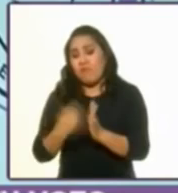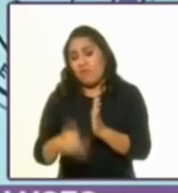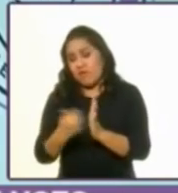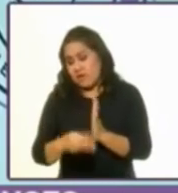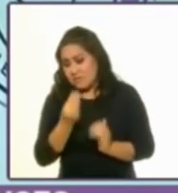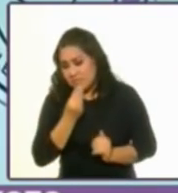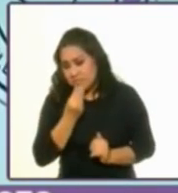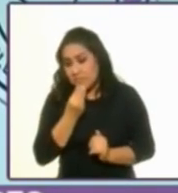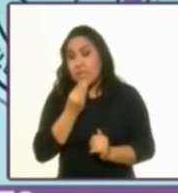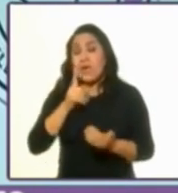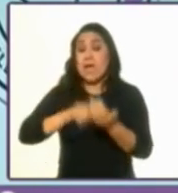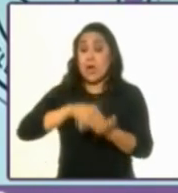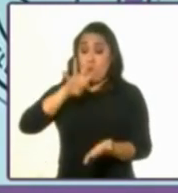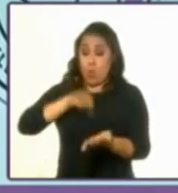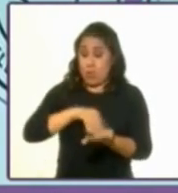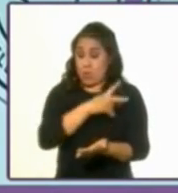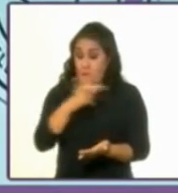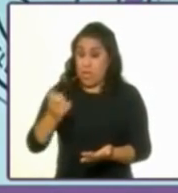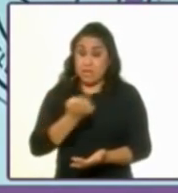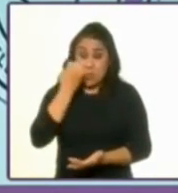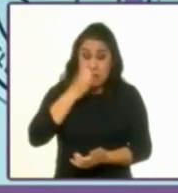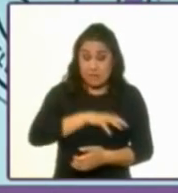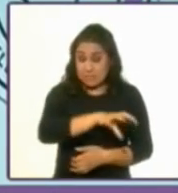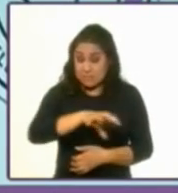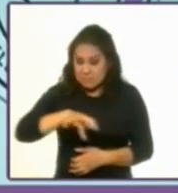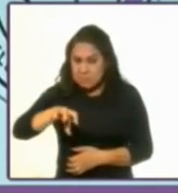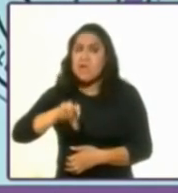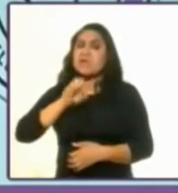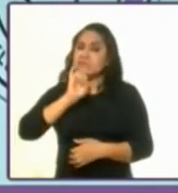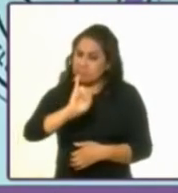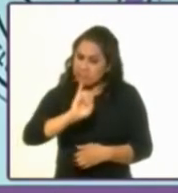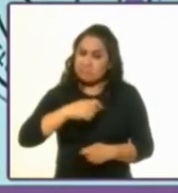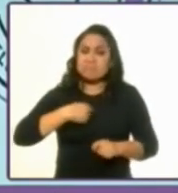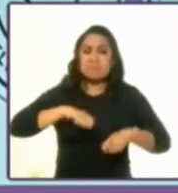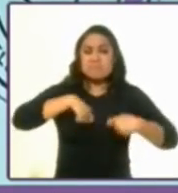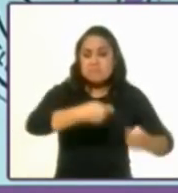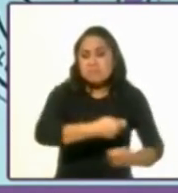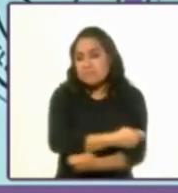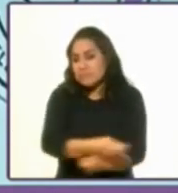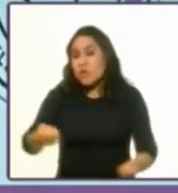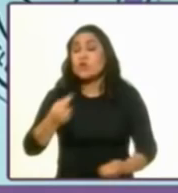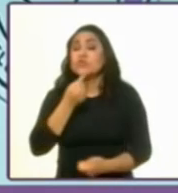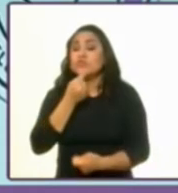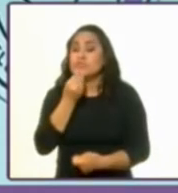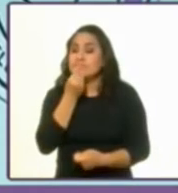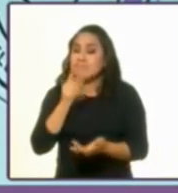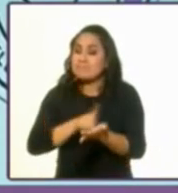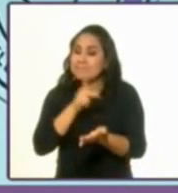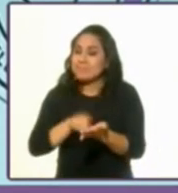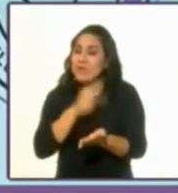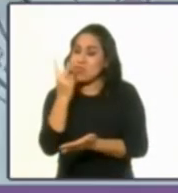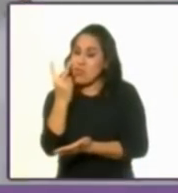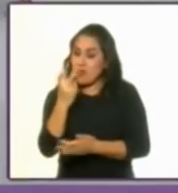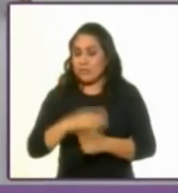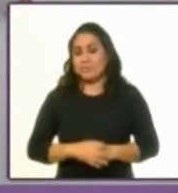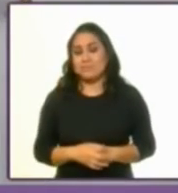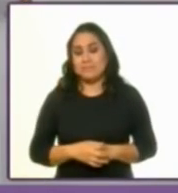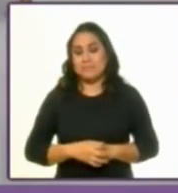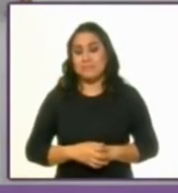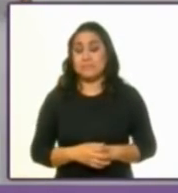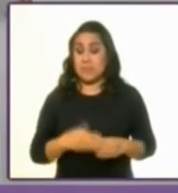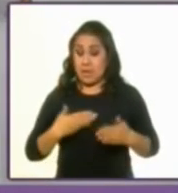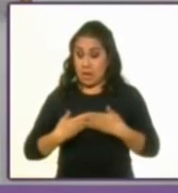4 mil 200 escuelas señoras van a comer los niños dos veces al día tiene